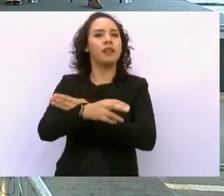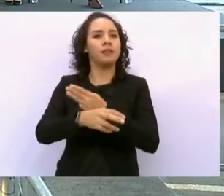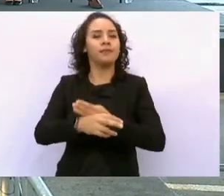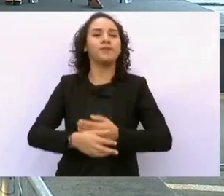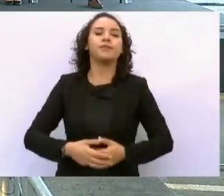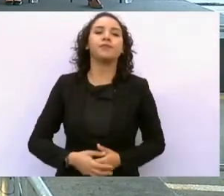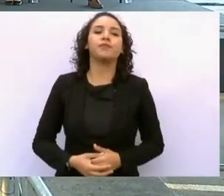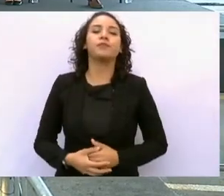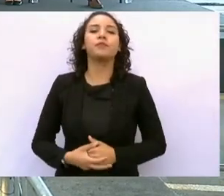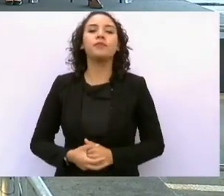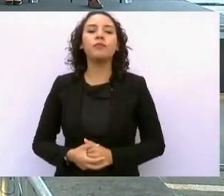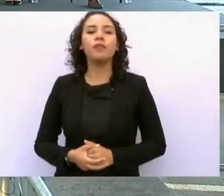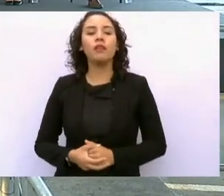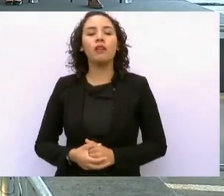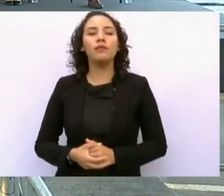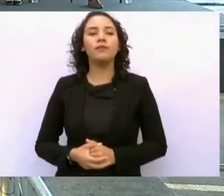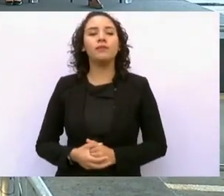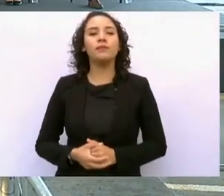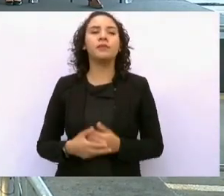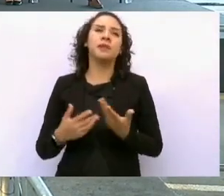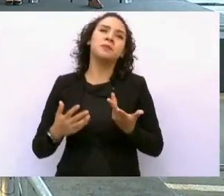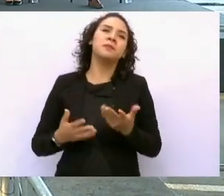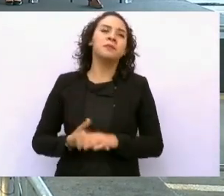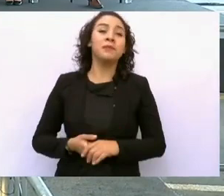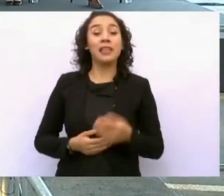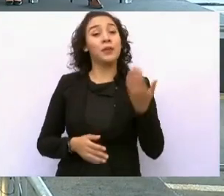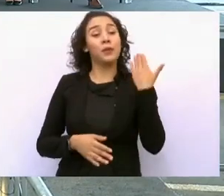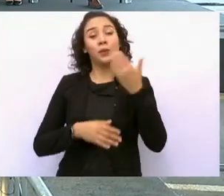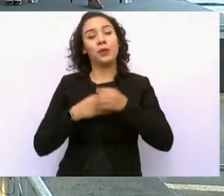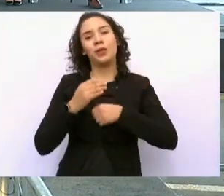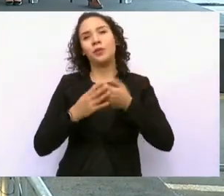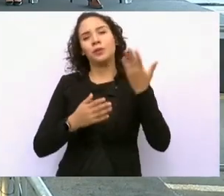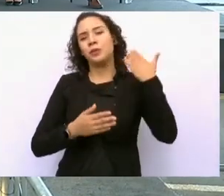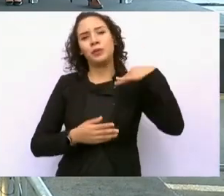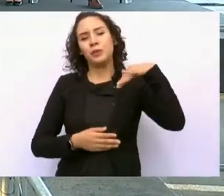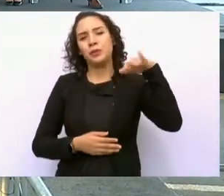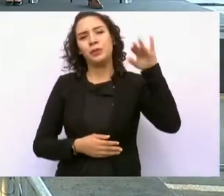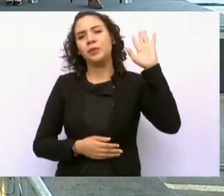Y pues desde entonces